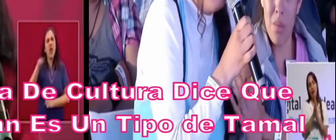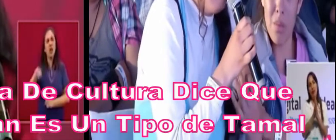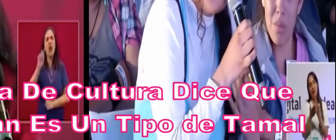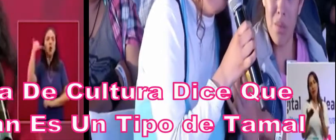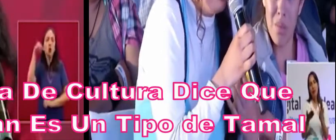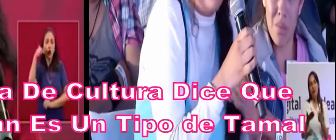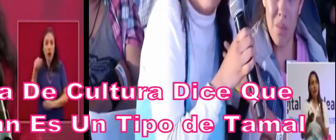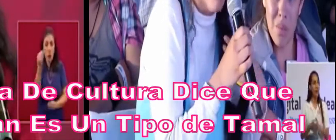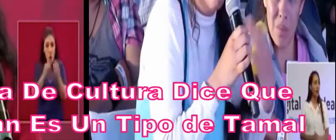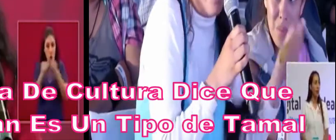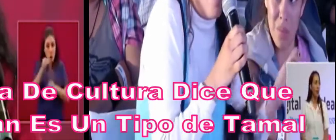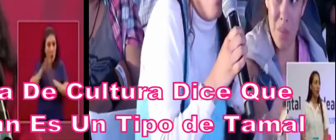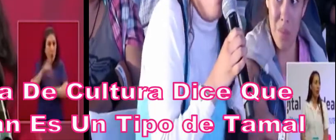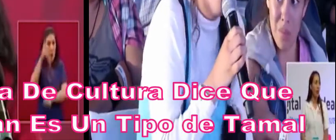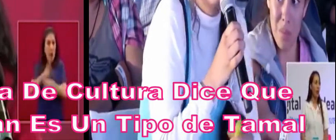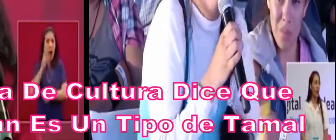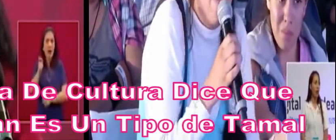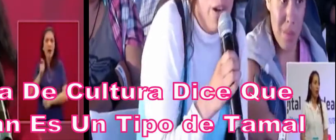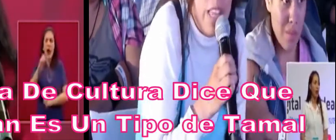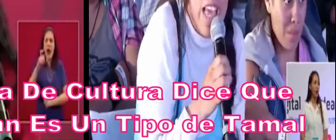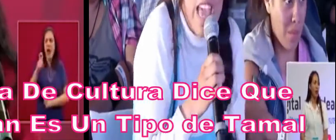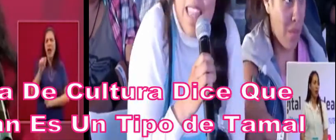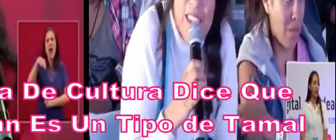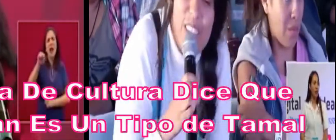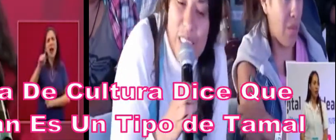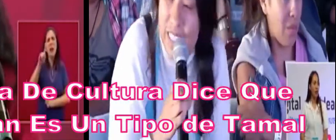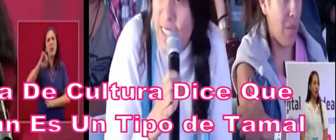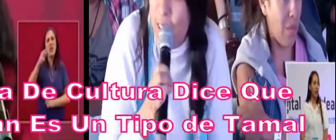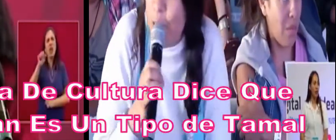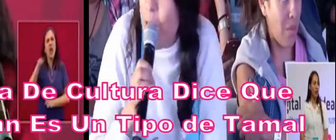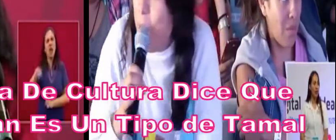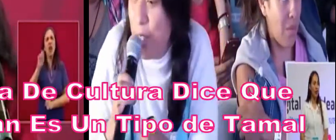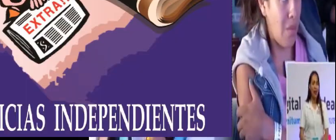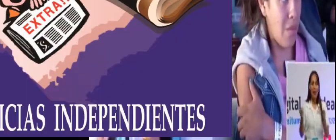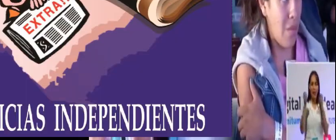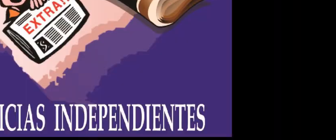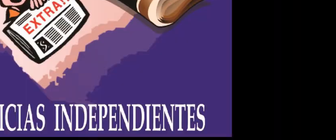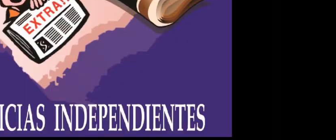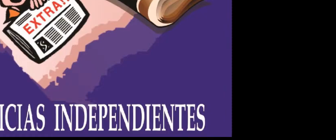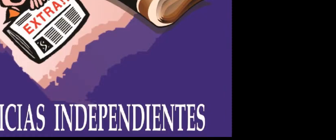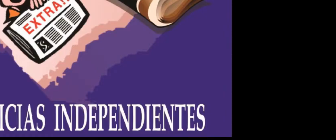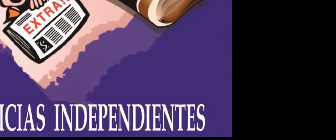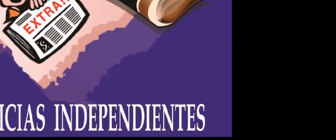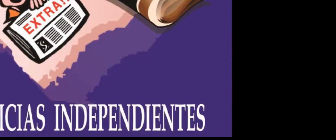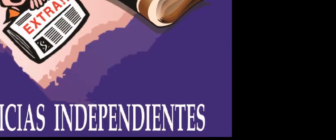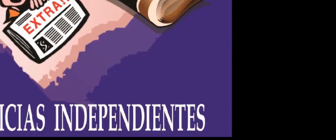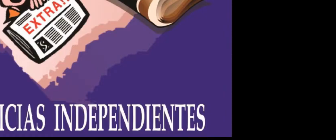Nunca, no sé qué tengo. No me importa y adiós. Soy una persona normal.